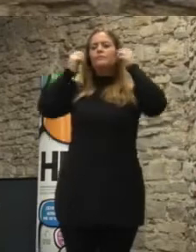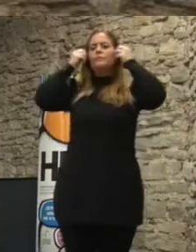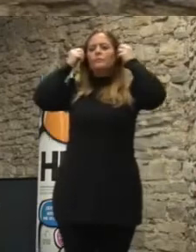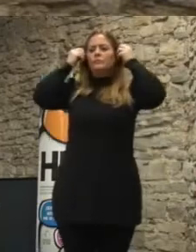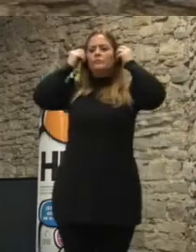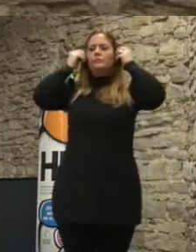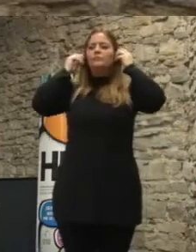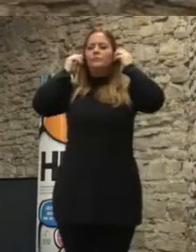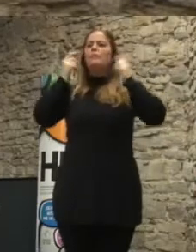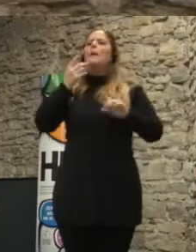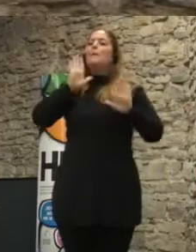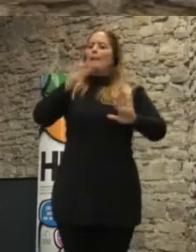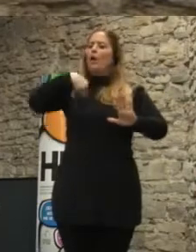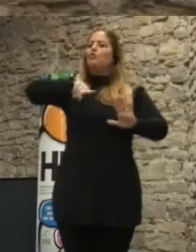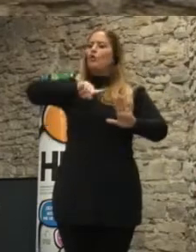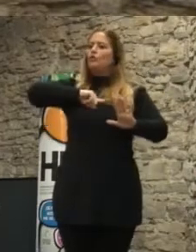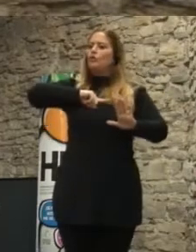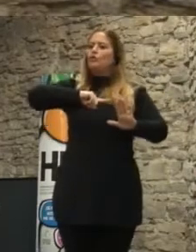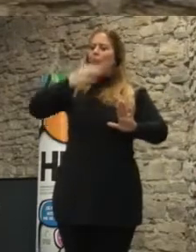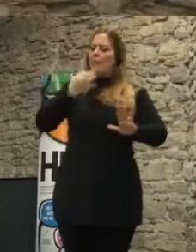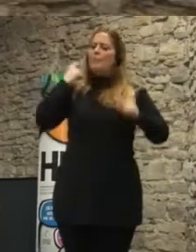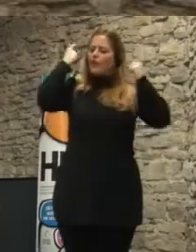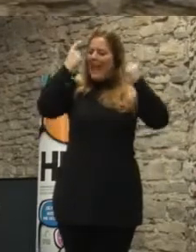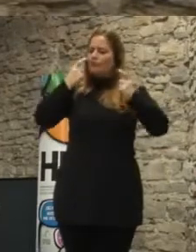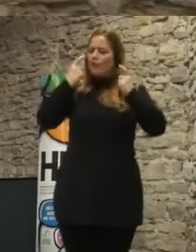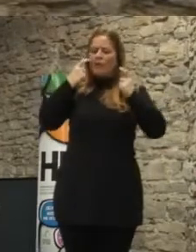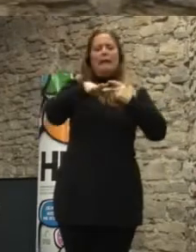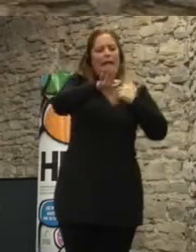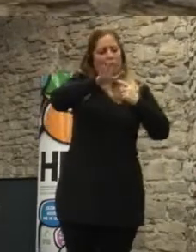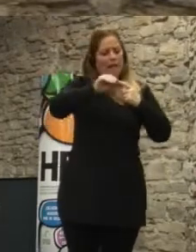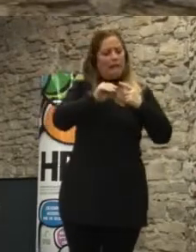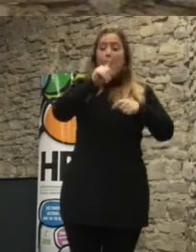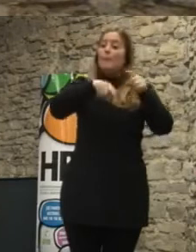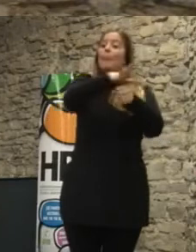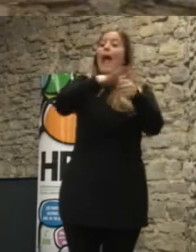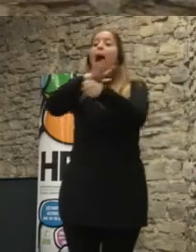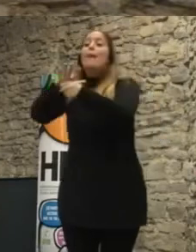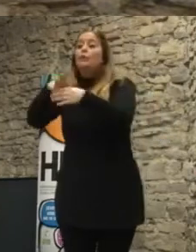Pero que tenemos que hacer el esfuerzo para entenderlo en el ámbito en el que estemos, también en el ámbito asociativo.